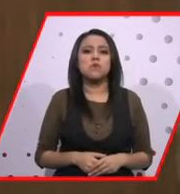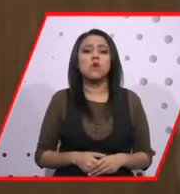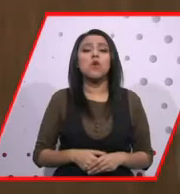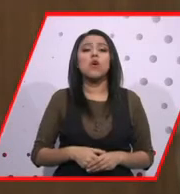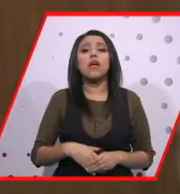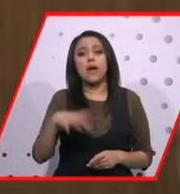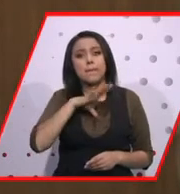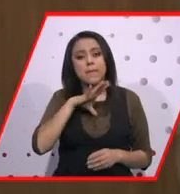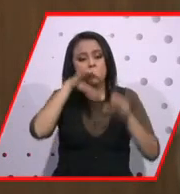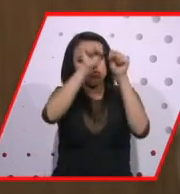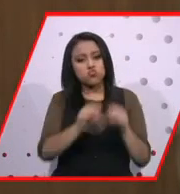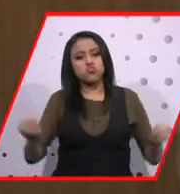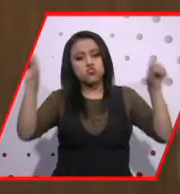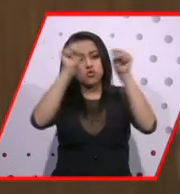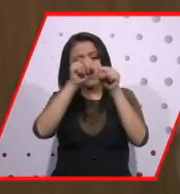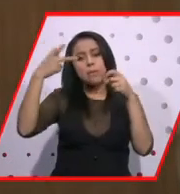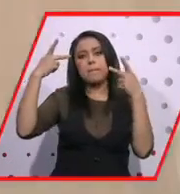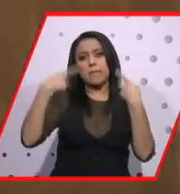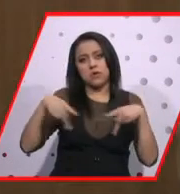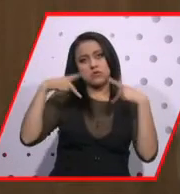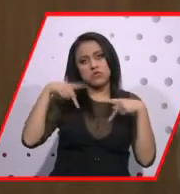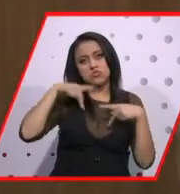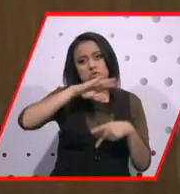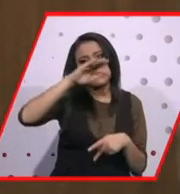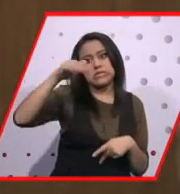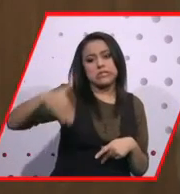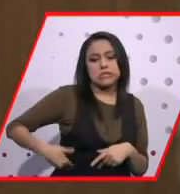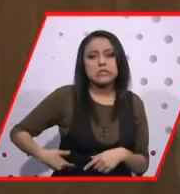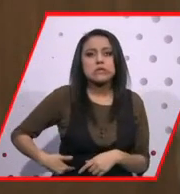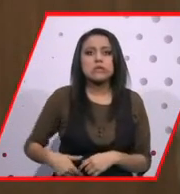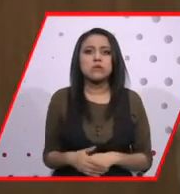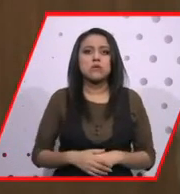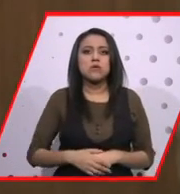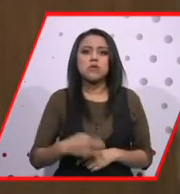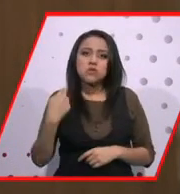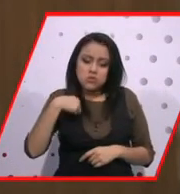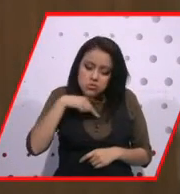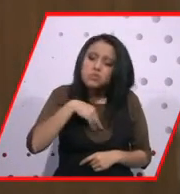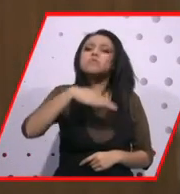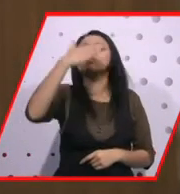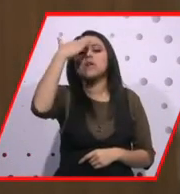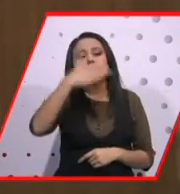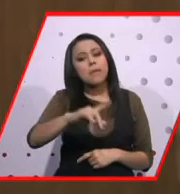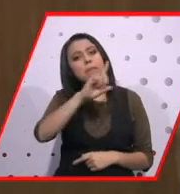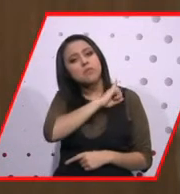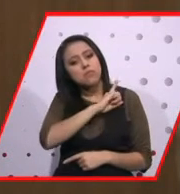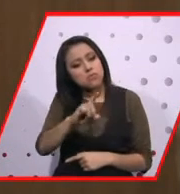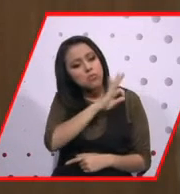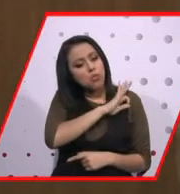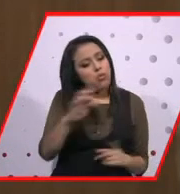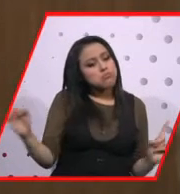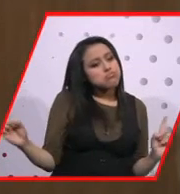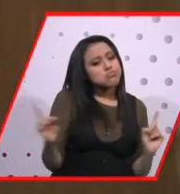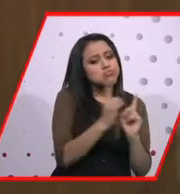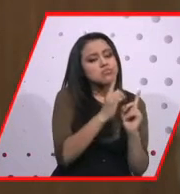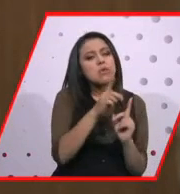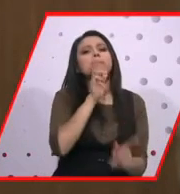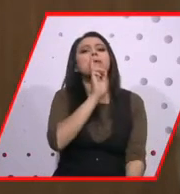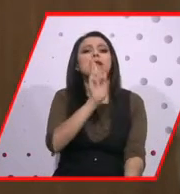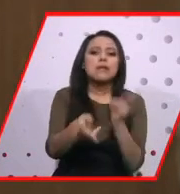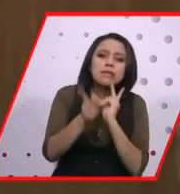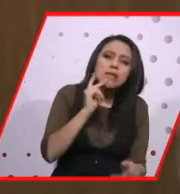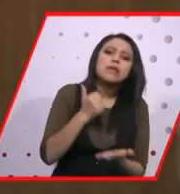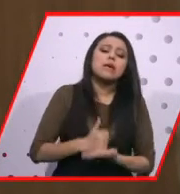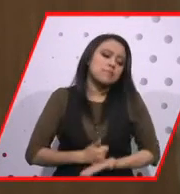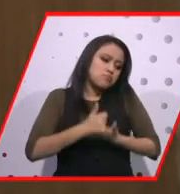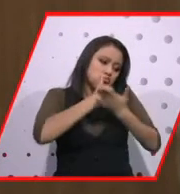seguro para esos casos. Decirles que estamos cercano a ellos y estamos dispuestos a seguir dialogando y seguir